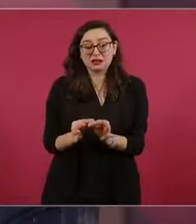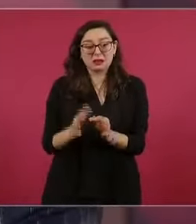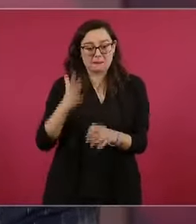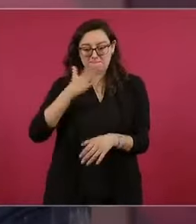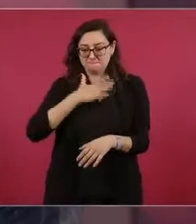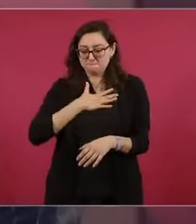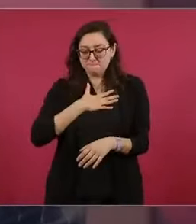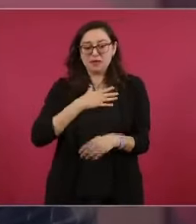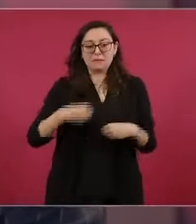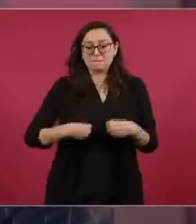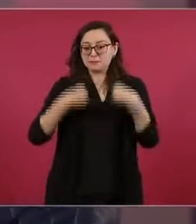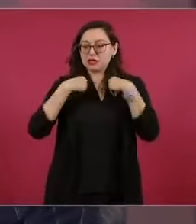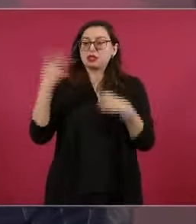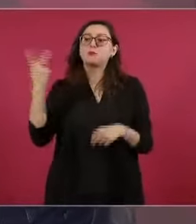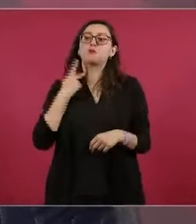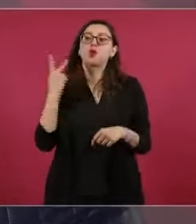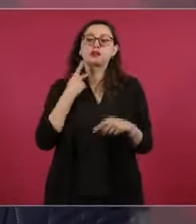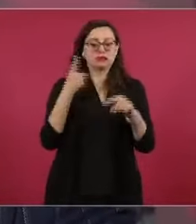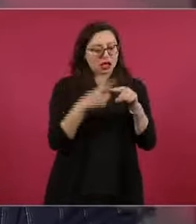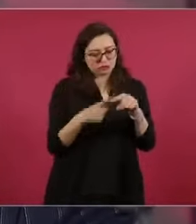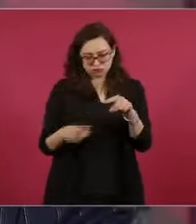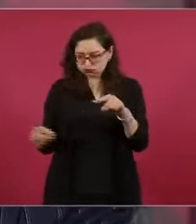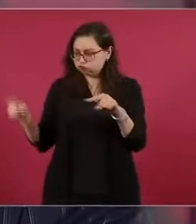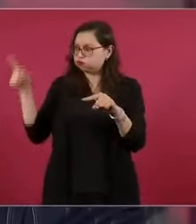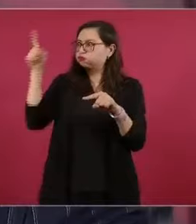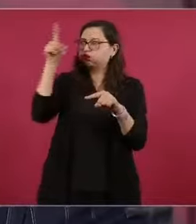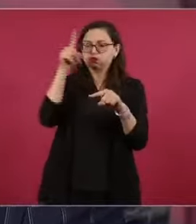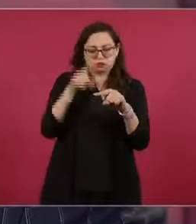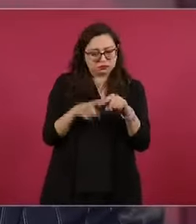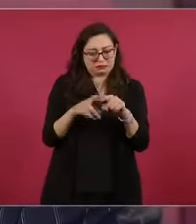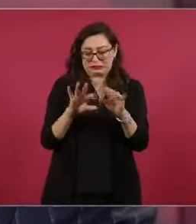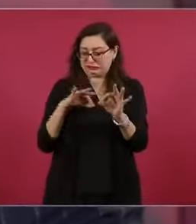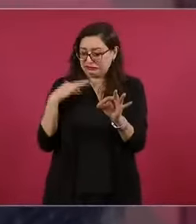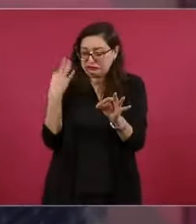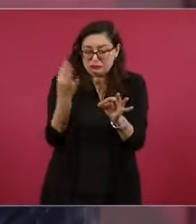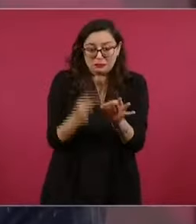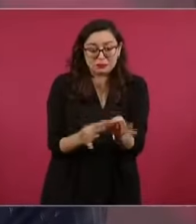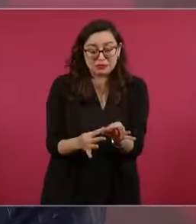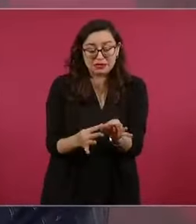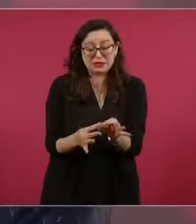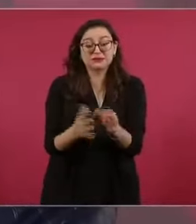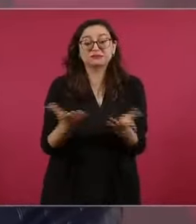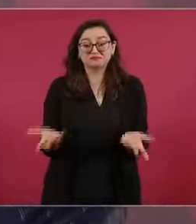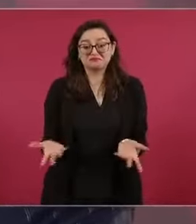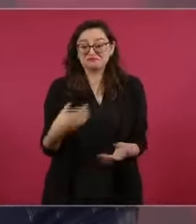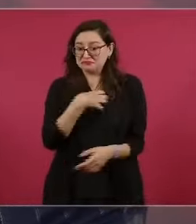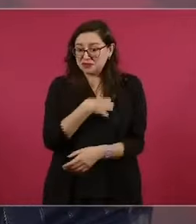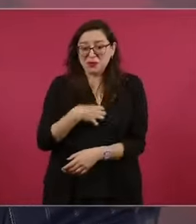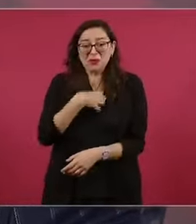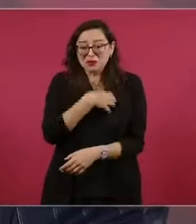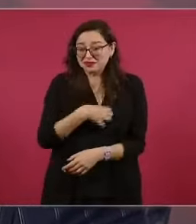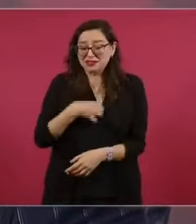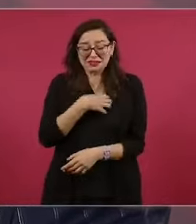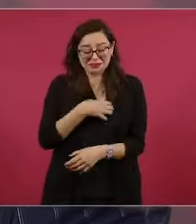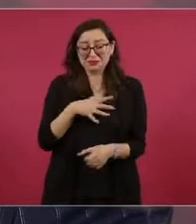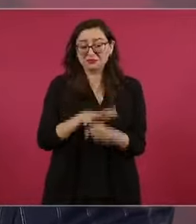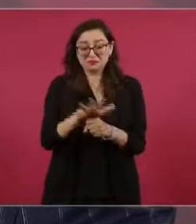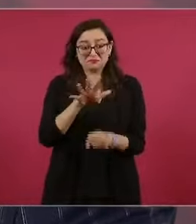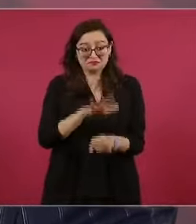ciclo. Además, estoy muy contento por esto primero.